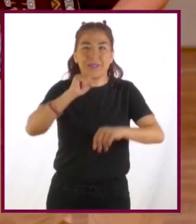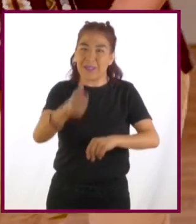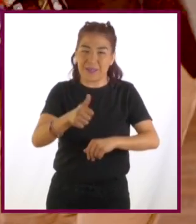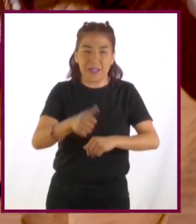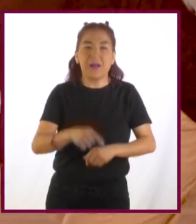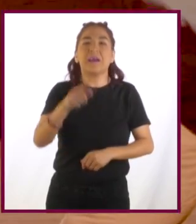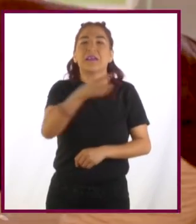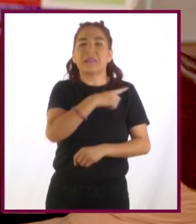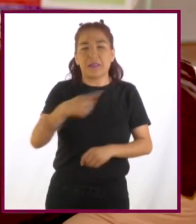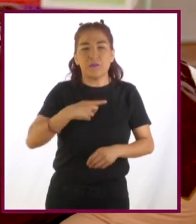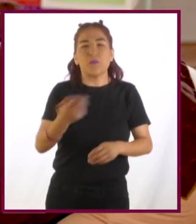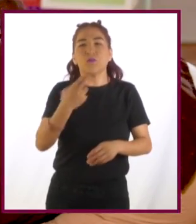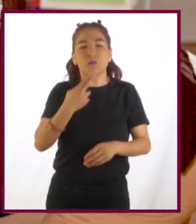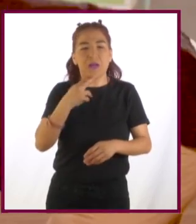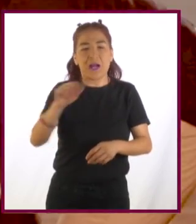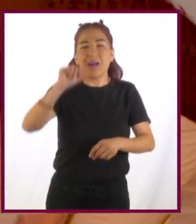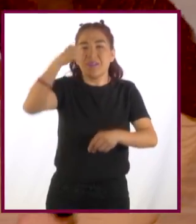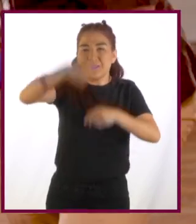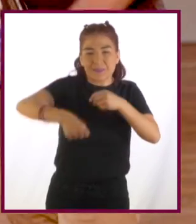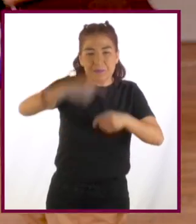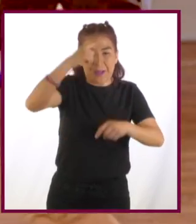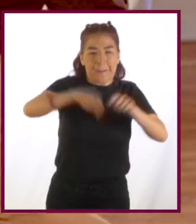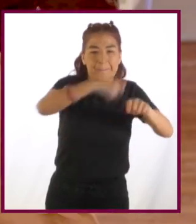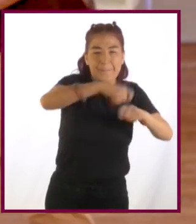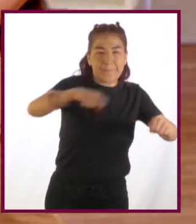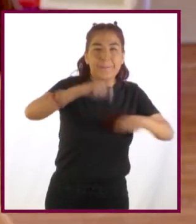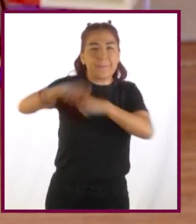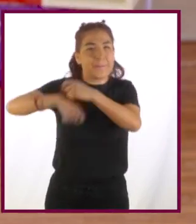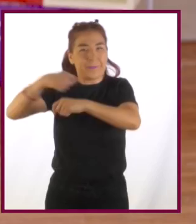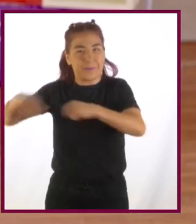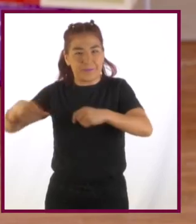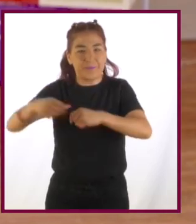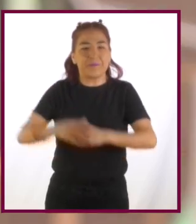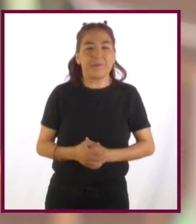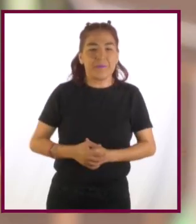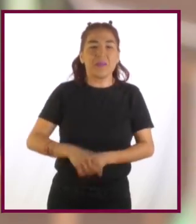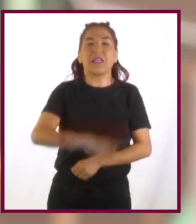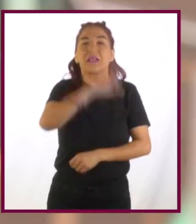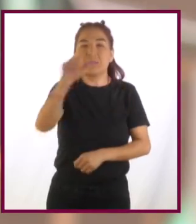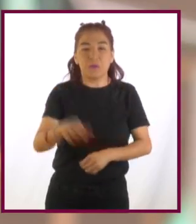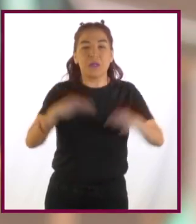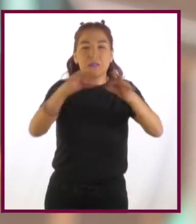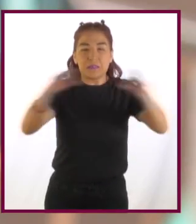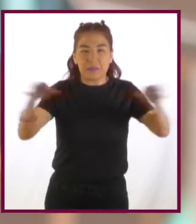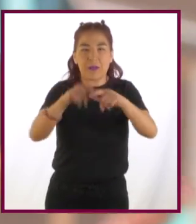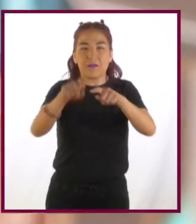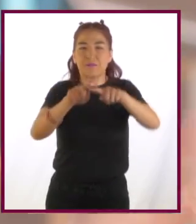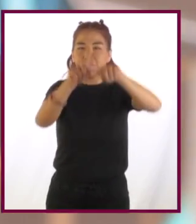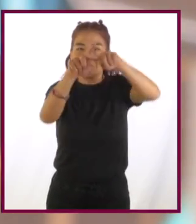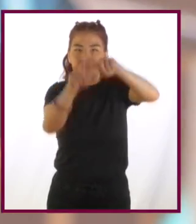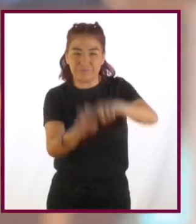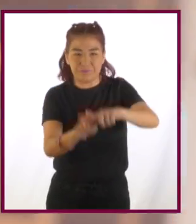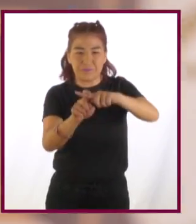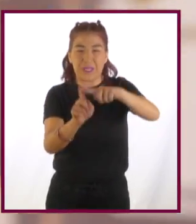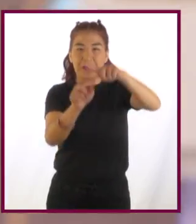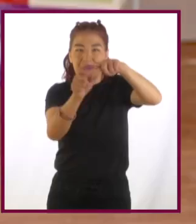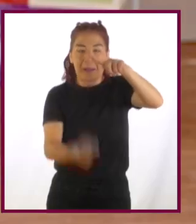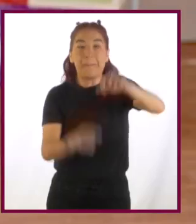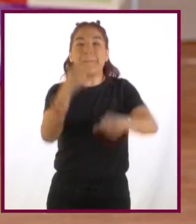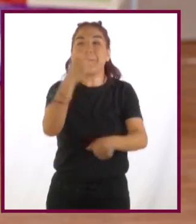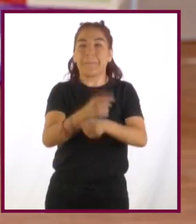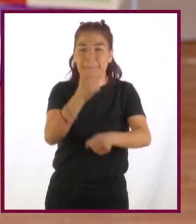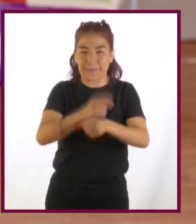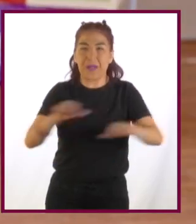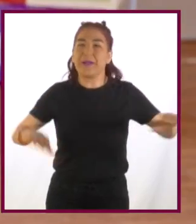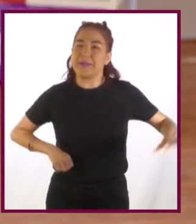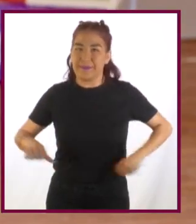posible. Si es necesario, podemos usar algo de la cinta adhesiva para amarrarla. Luego vamos a colocar el resorte en el tubo.